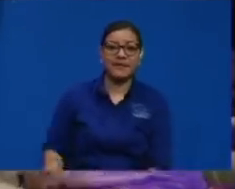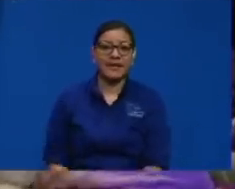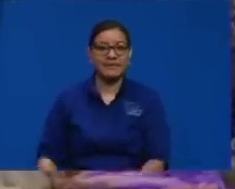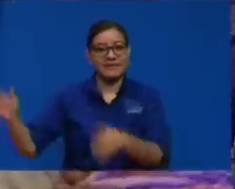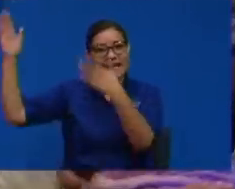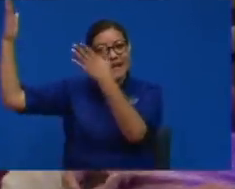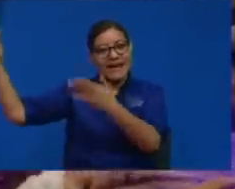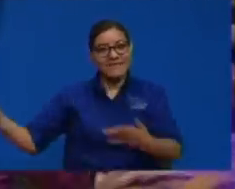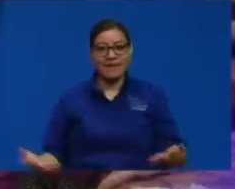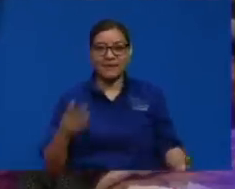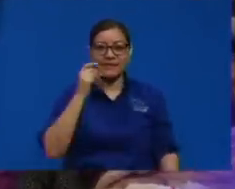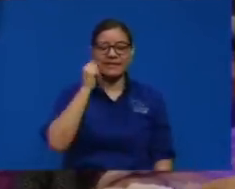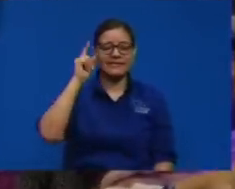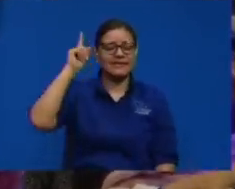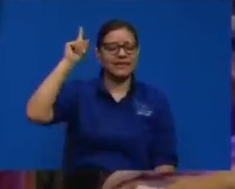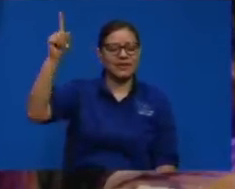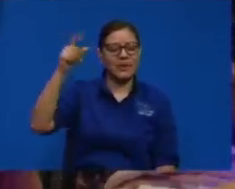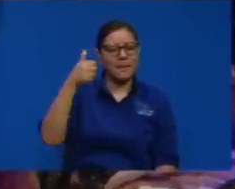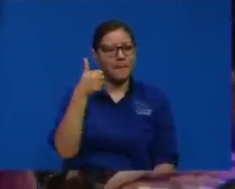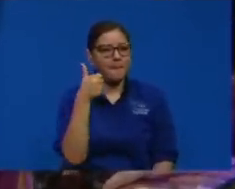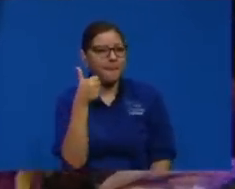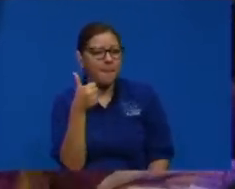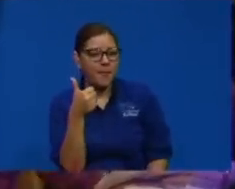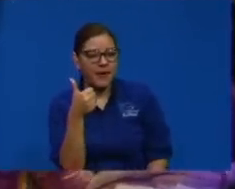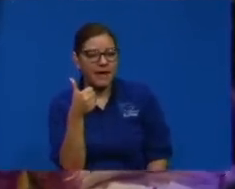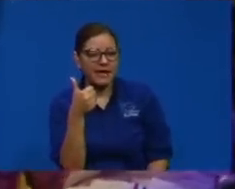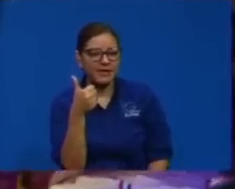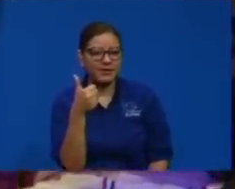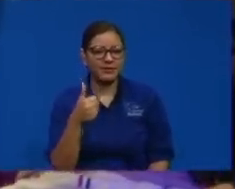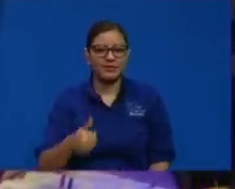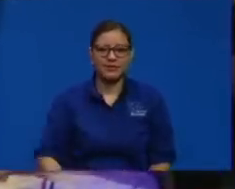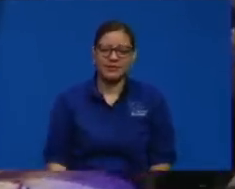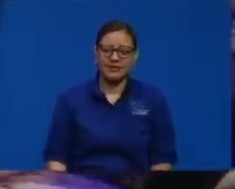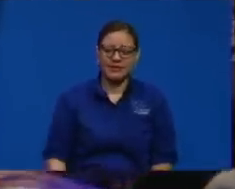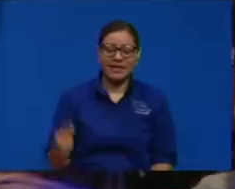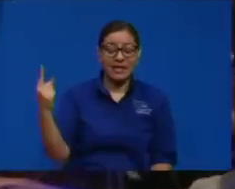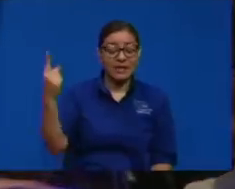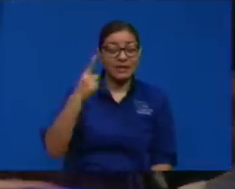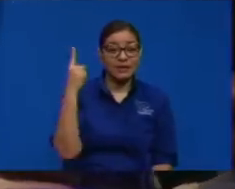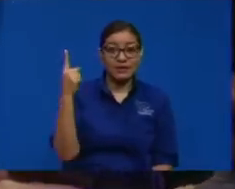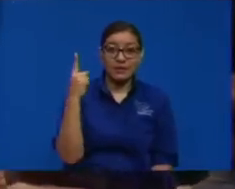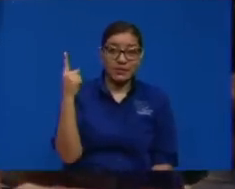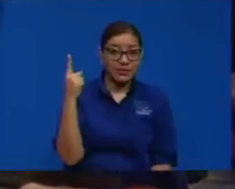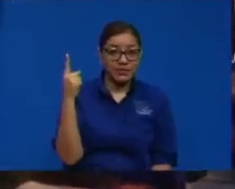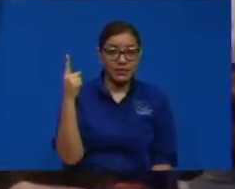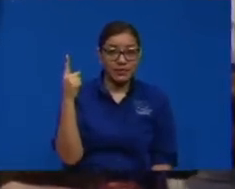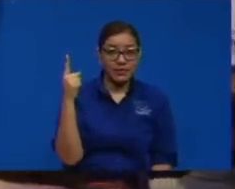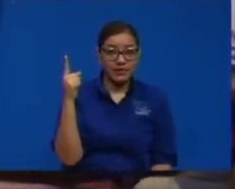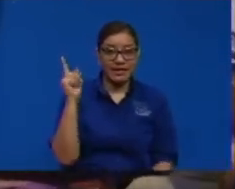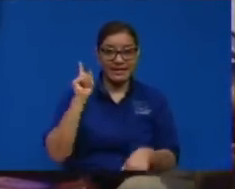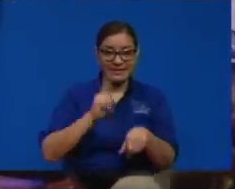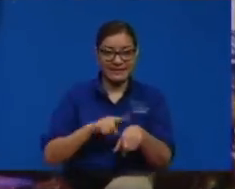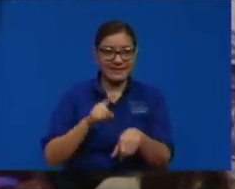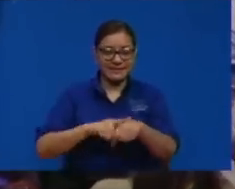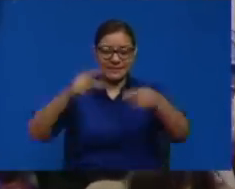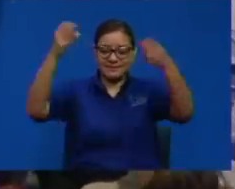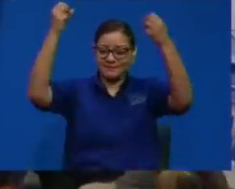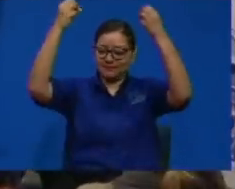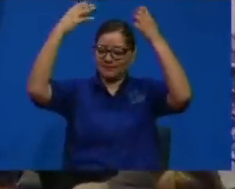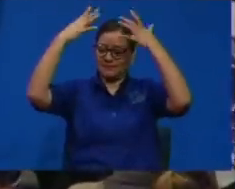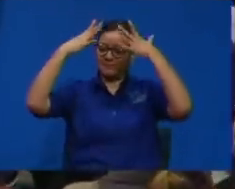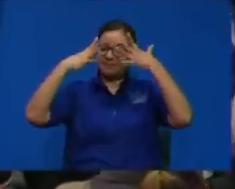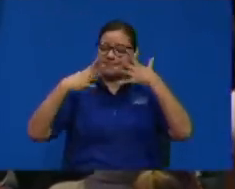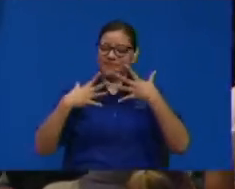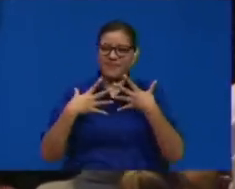Hermano, el Señor ha sido bueno. Todo este tiempo el Señor nos ha estado llenando de mucha fuerza,